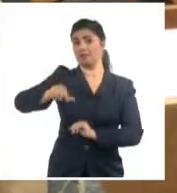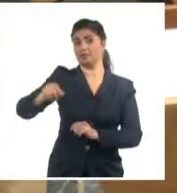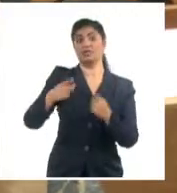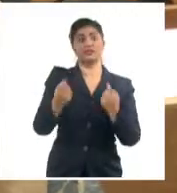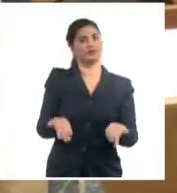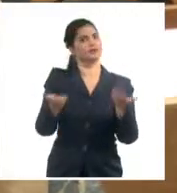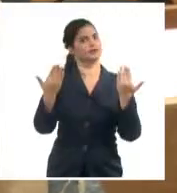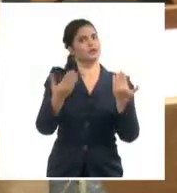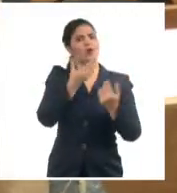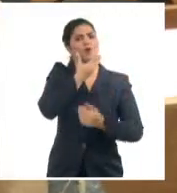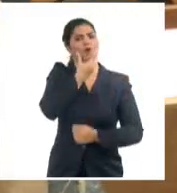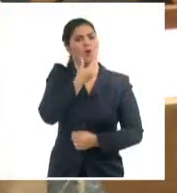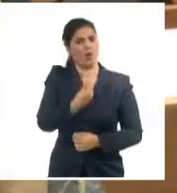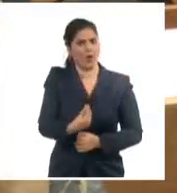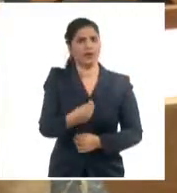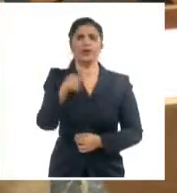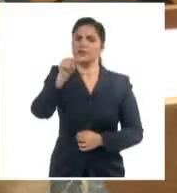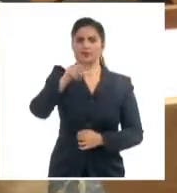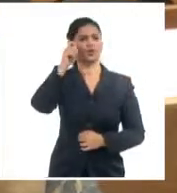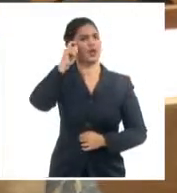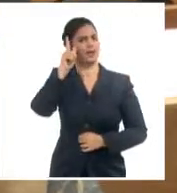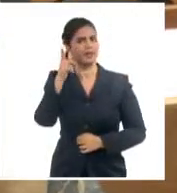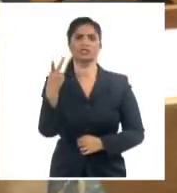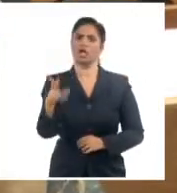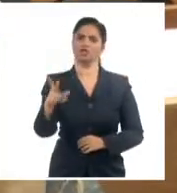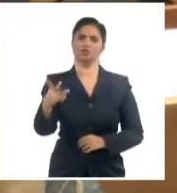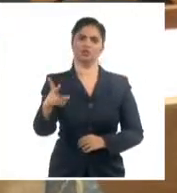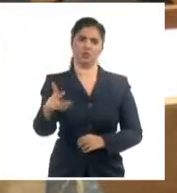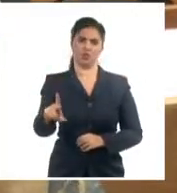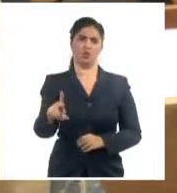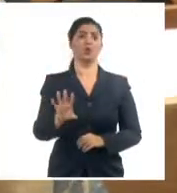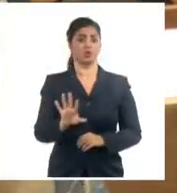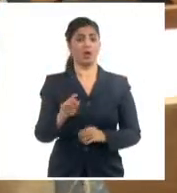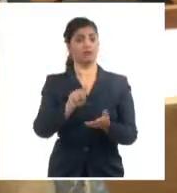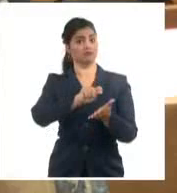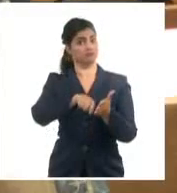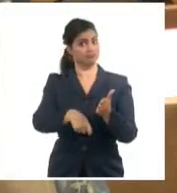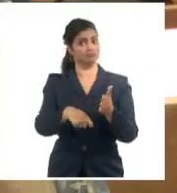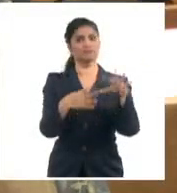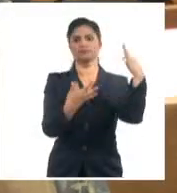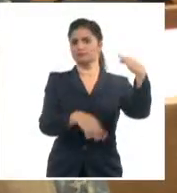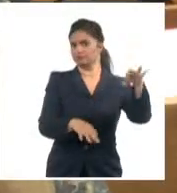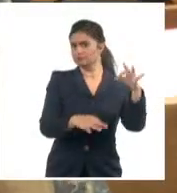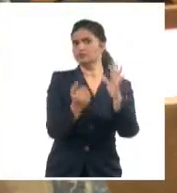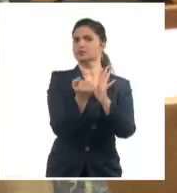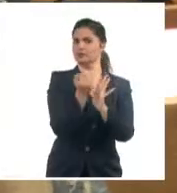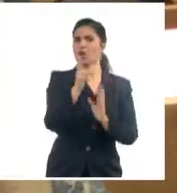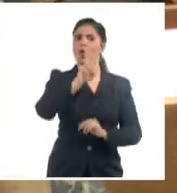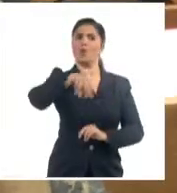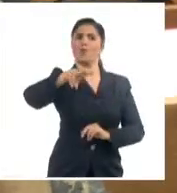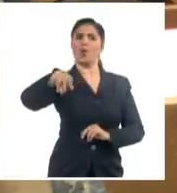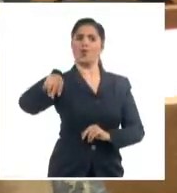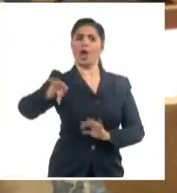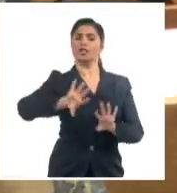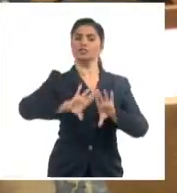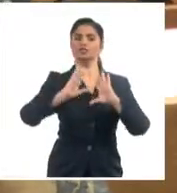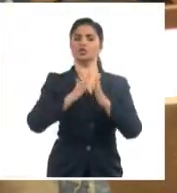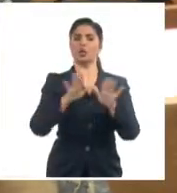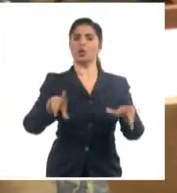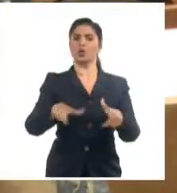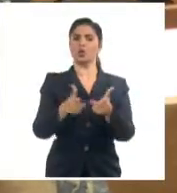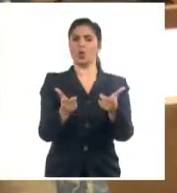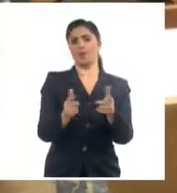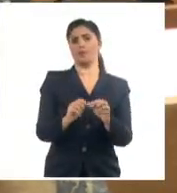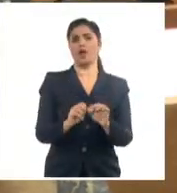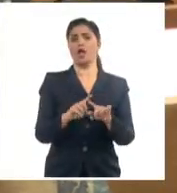que rescatarla. Y para esto ya están diseñadas, está escrito, está todo. Lo que tenemos es que buscar que todo esto se cumpla. Y lo